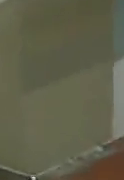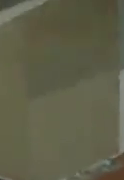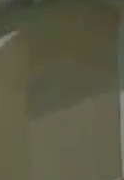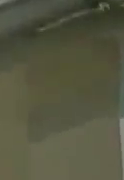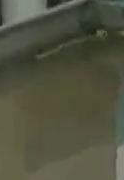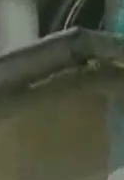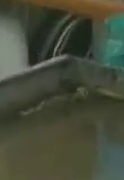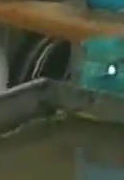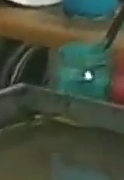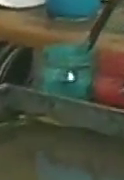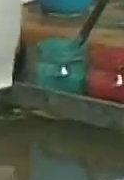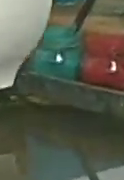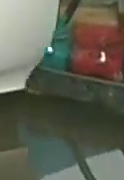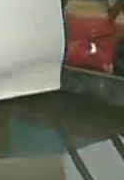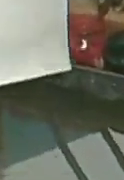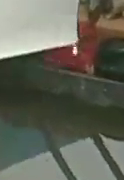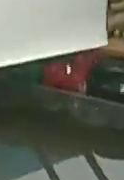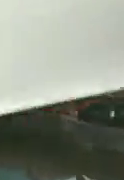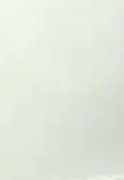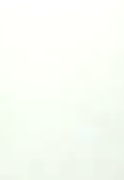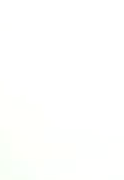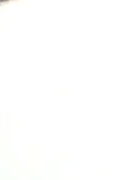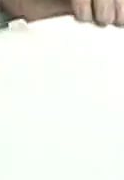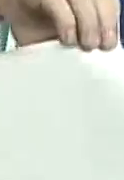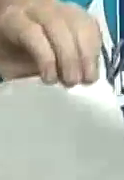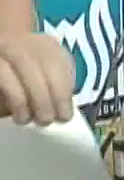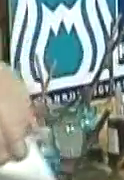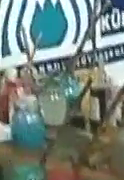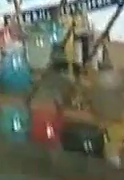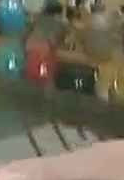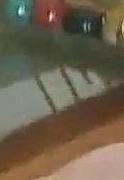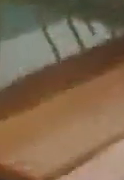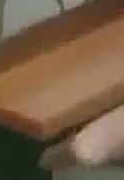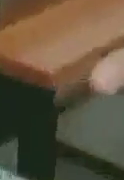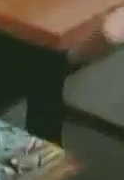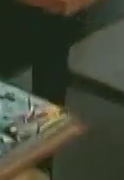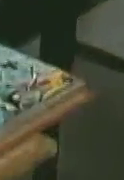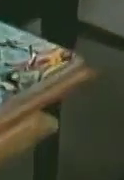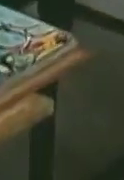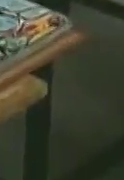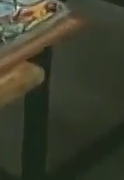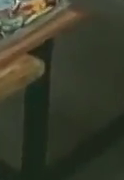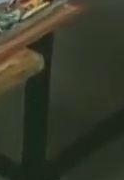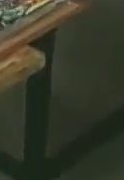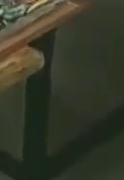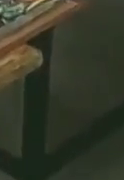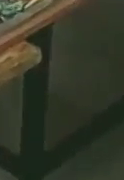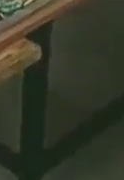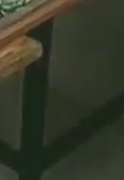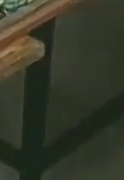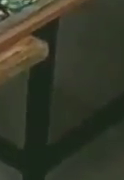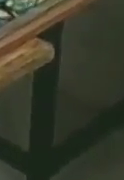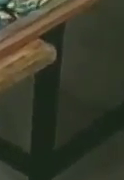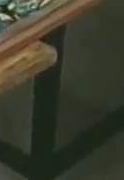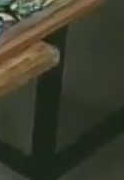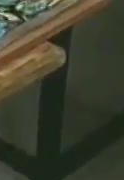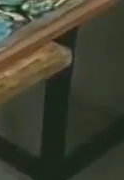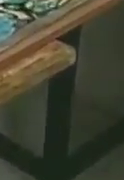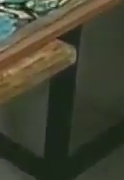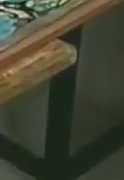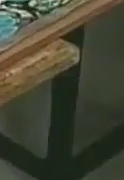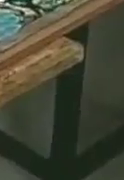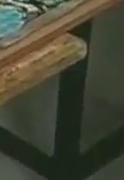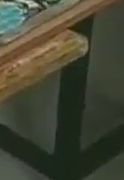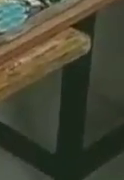2018. Invitados especiales, además de otros países como España, Colombia, Brasil, presentes acá en este